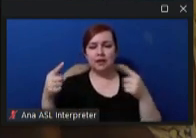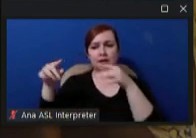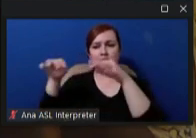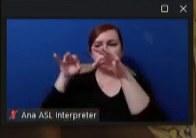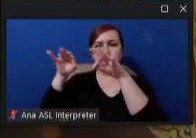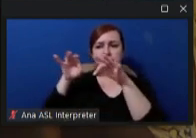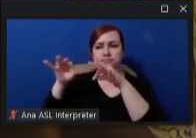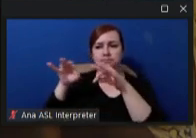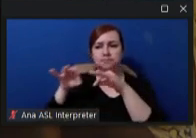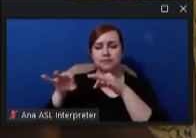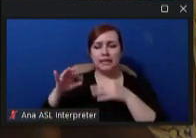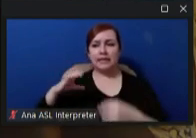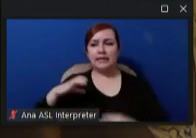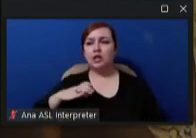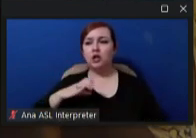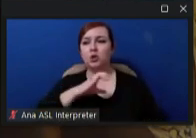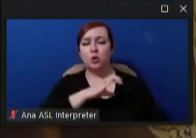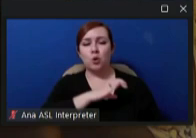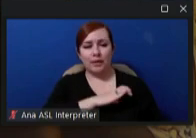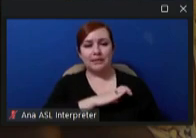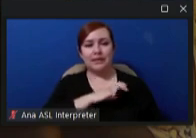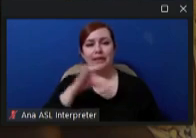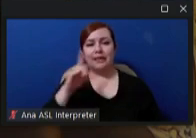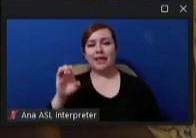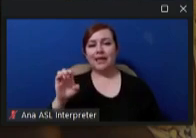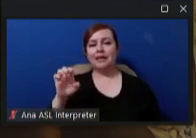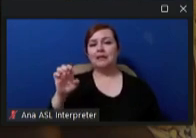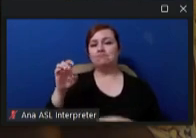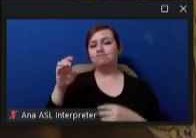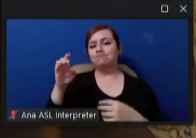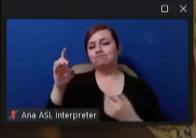Comité de Discapacidad